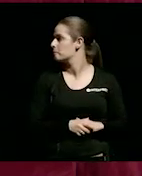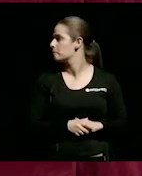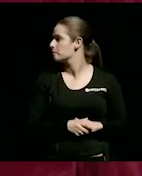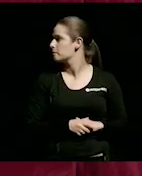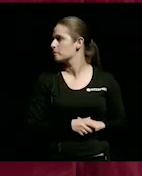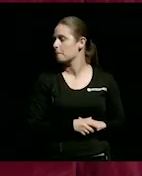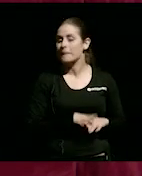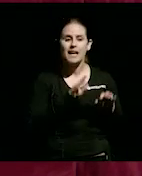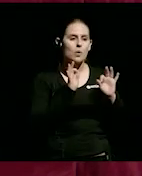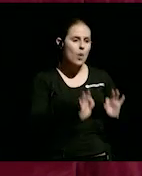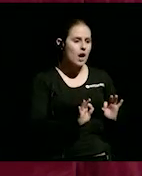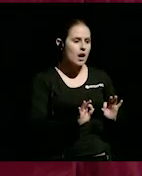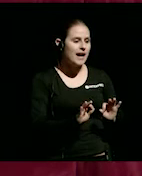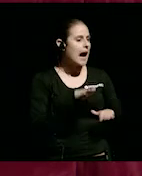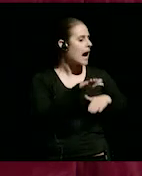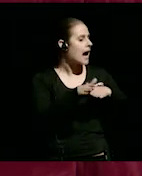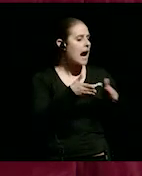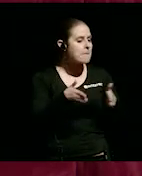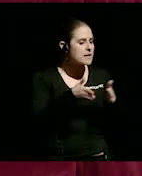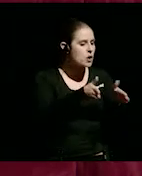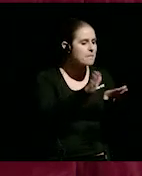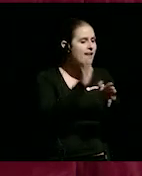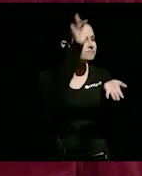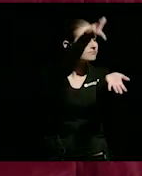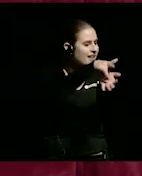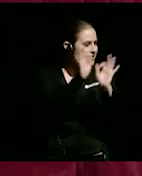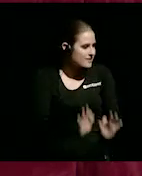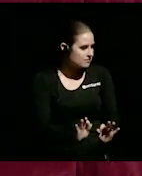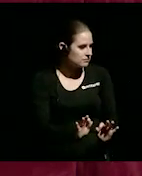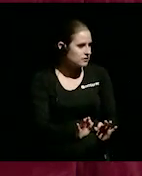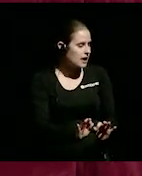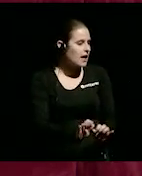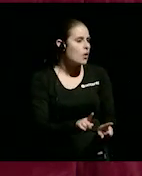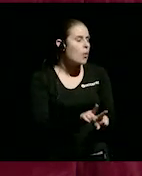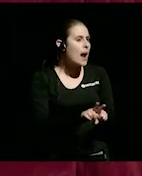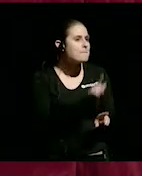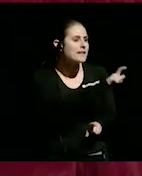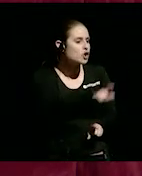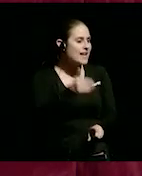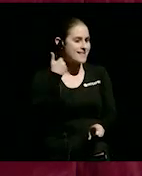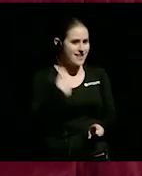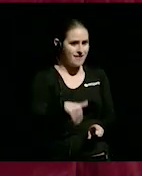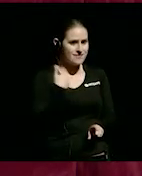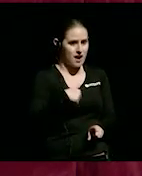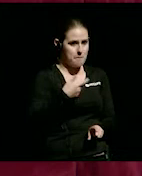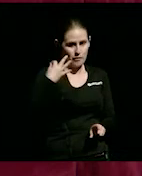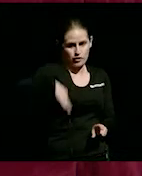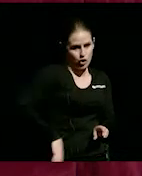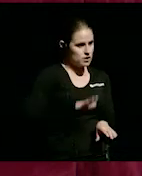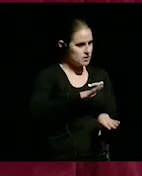pero esa es la ruta, más que nada. O sea, personas que ya estén ejerciendo para que el